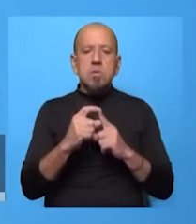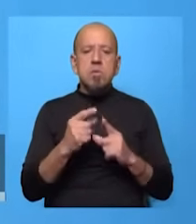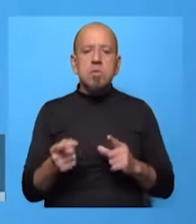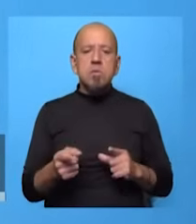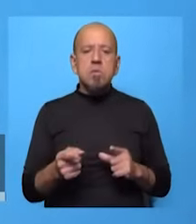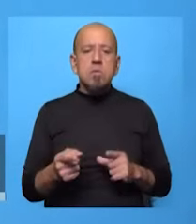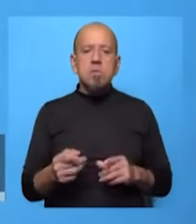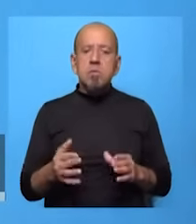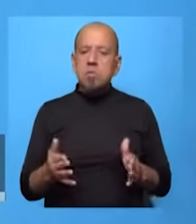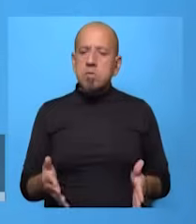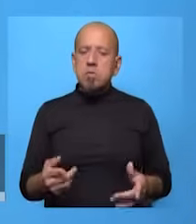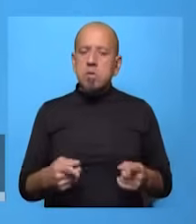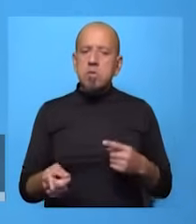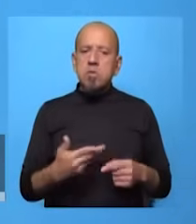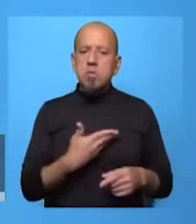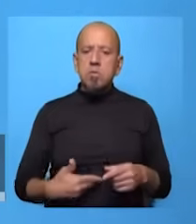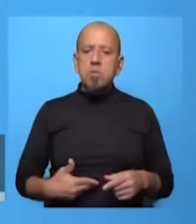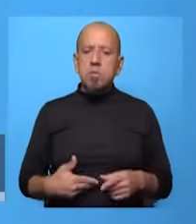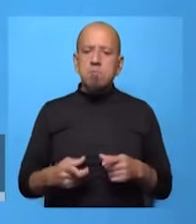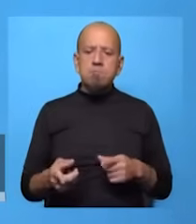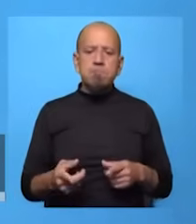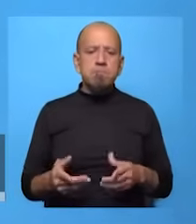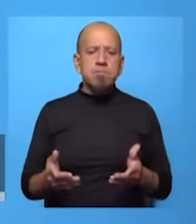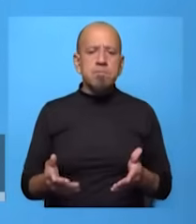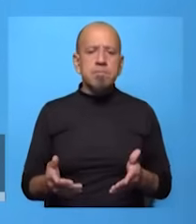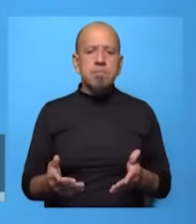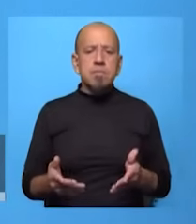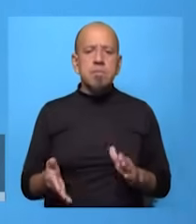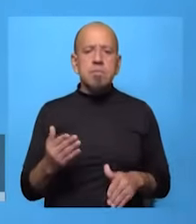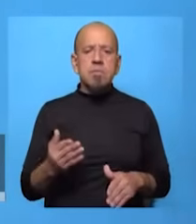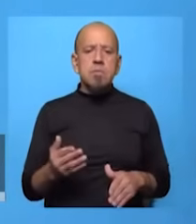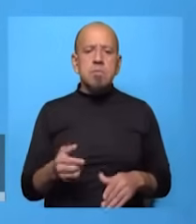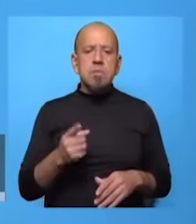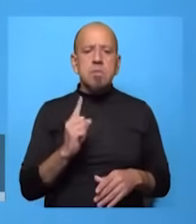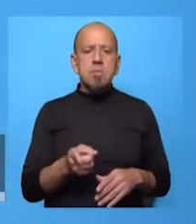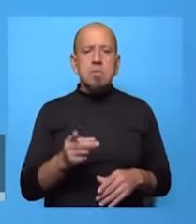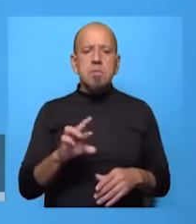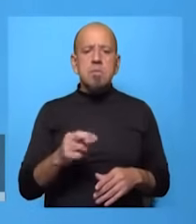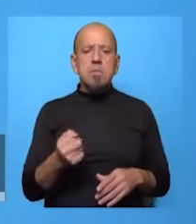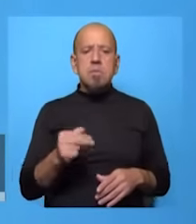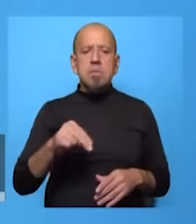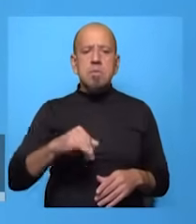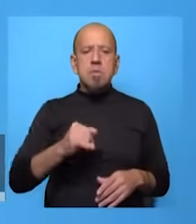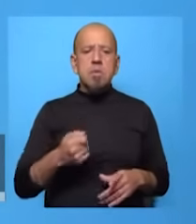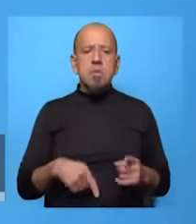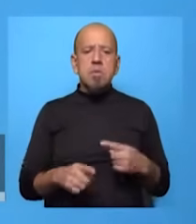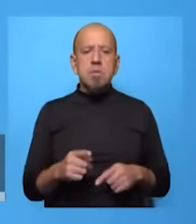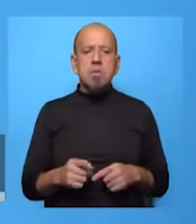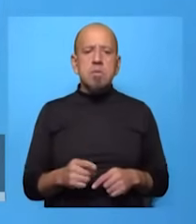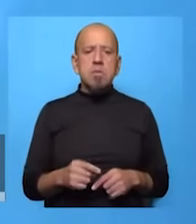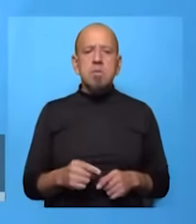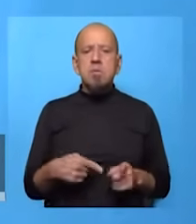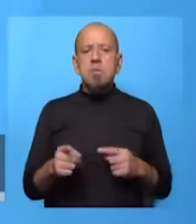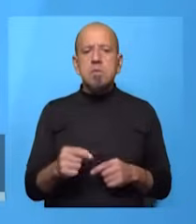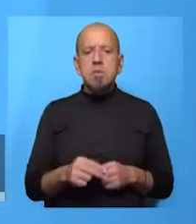bueno eso lo resolvió el gobierno no ha fragilizado la granja la granja y hay que hablar con quienes va a la a